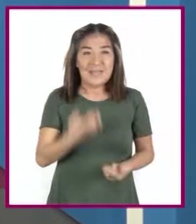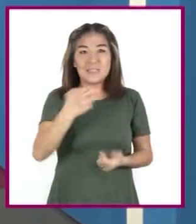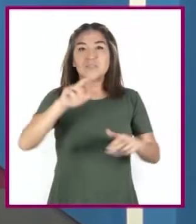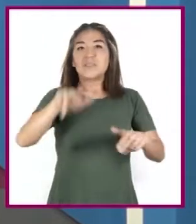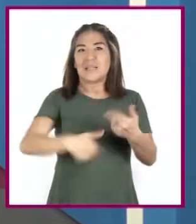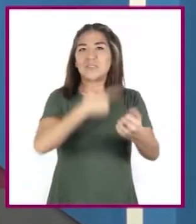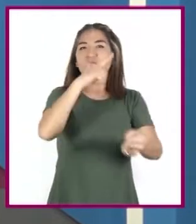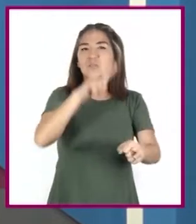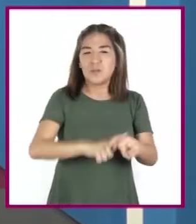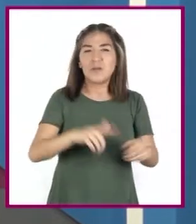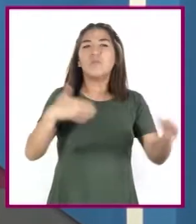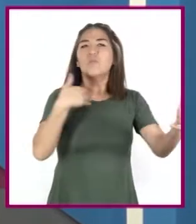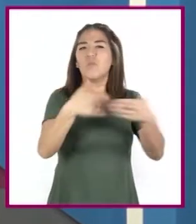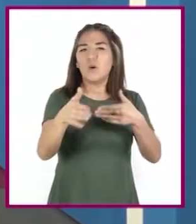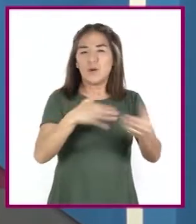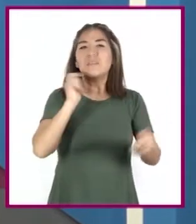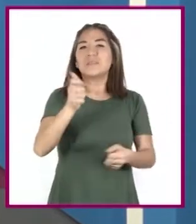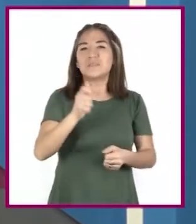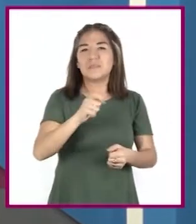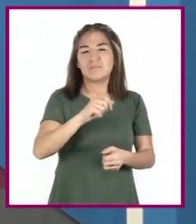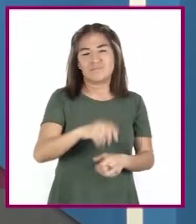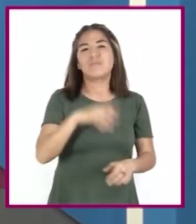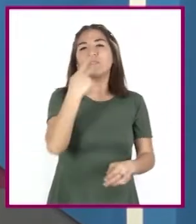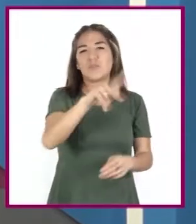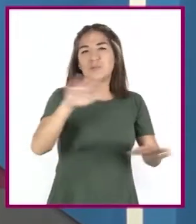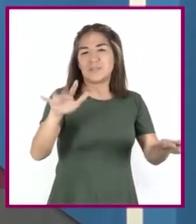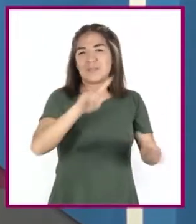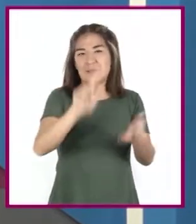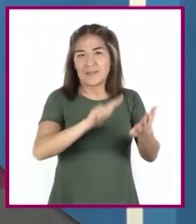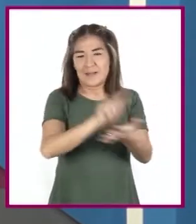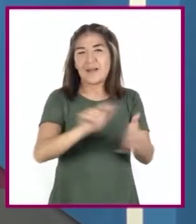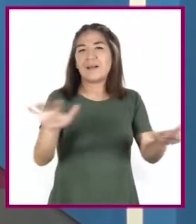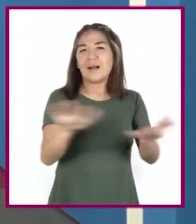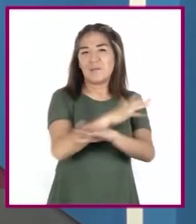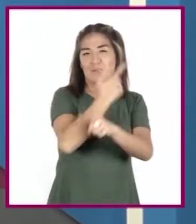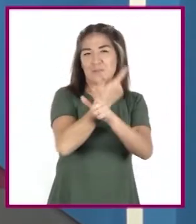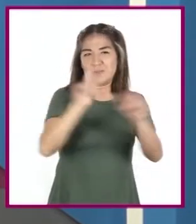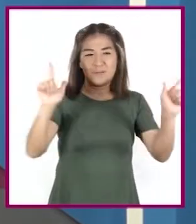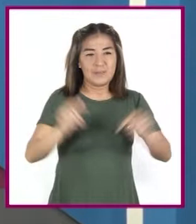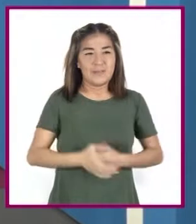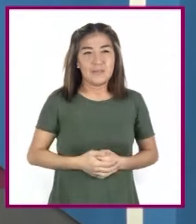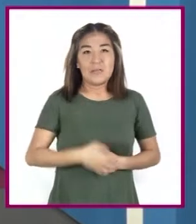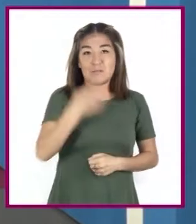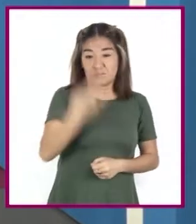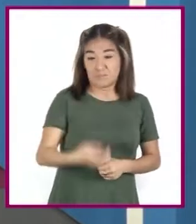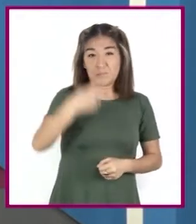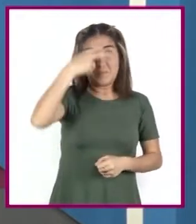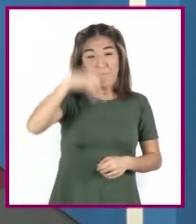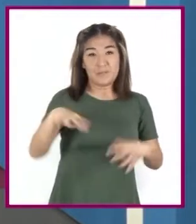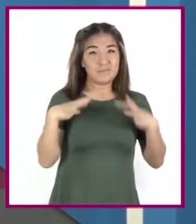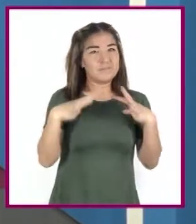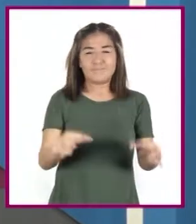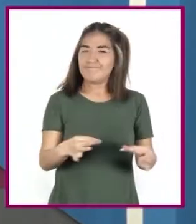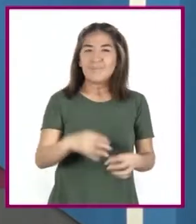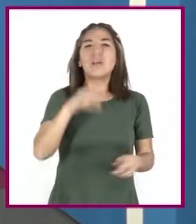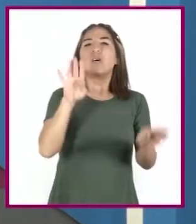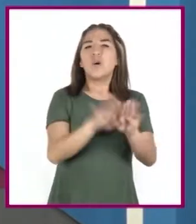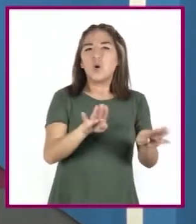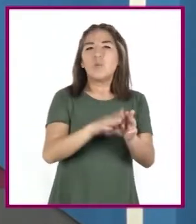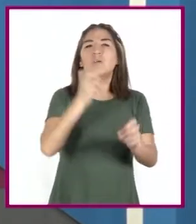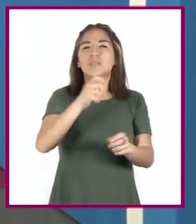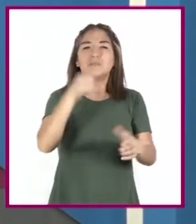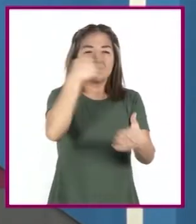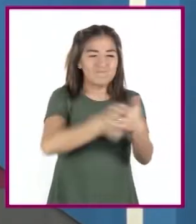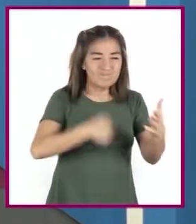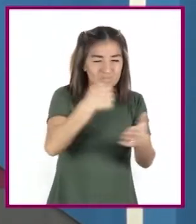nación moderna fue la Reforma Liberal, que no se inicia propiamente en México, con el experimento que intentaron en